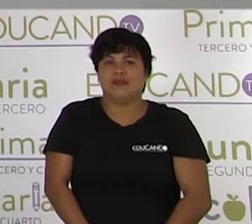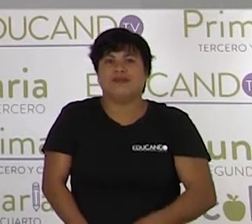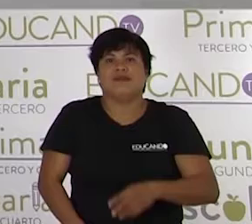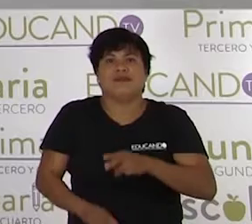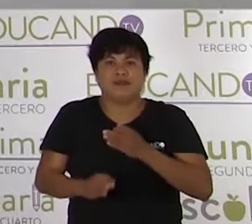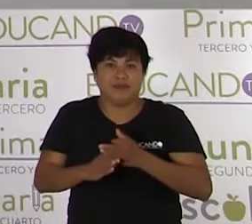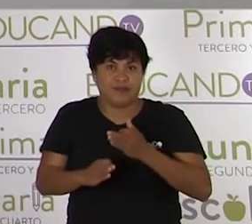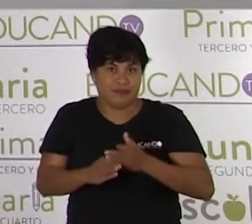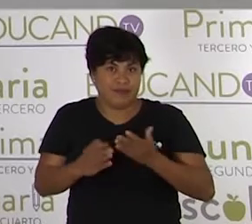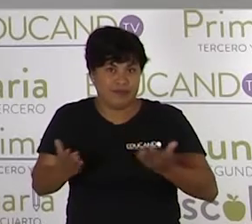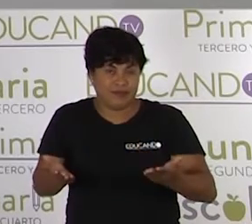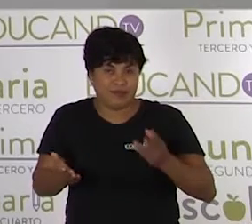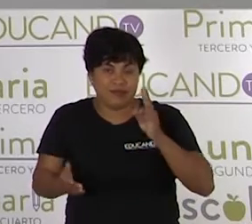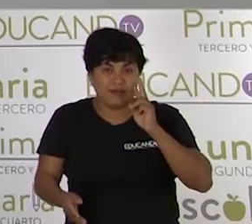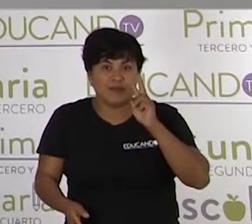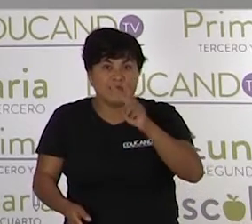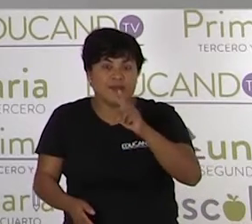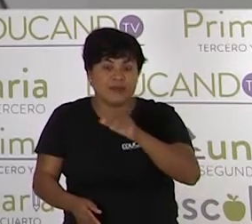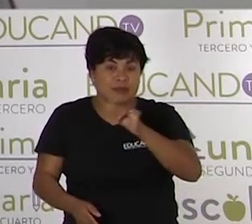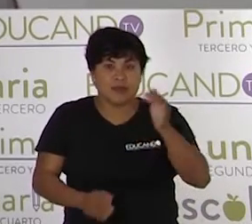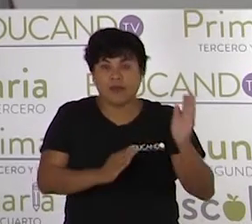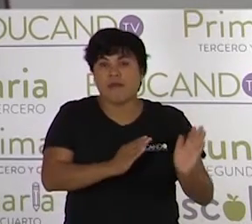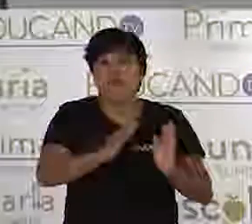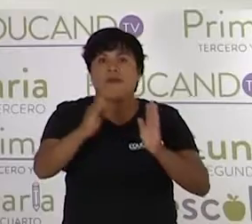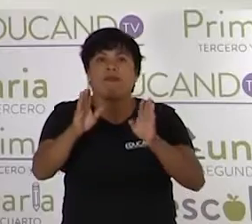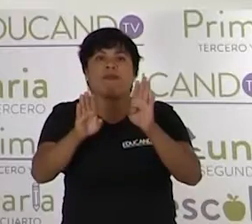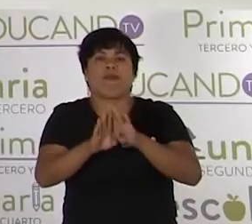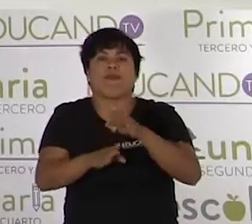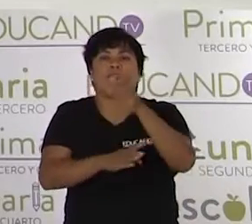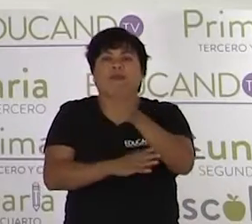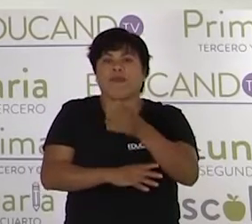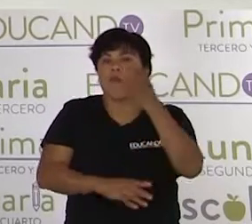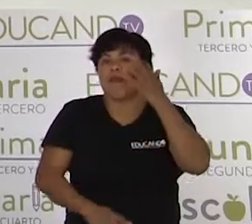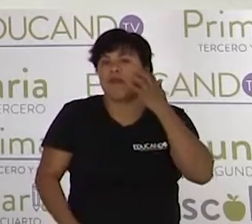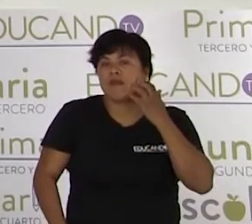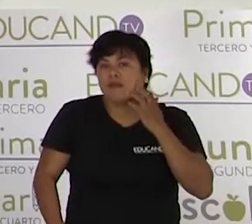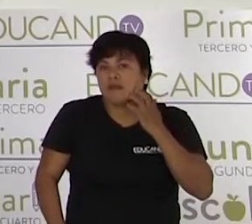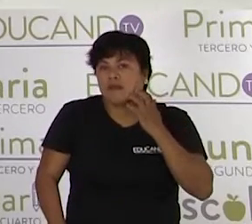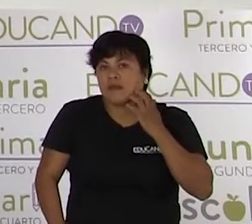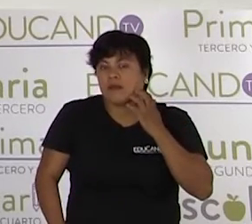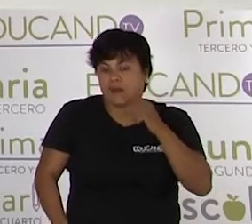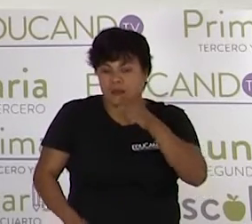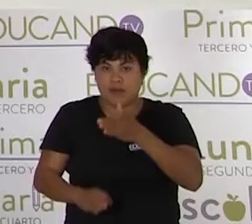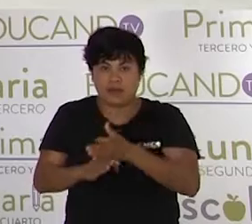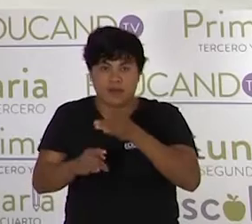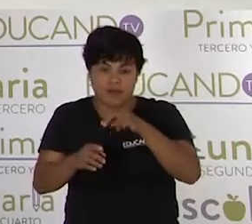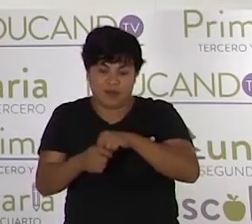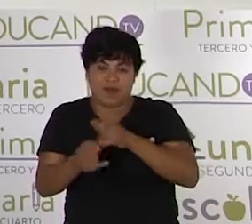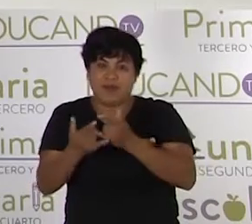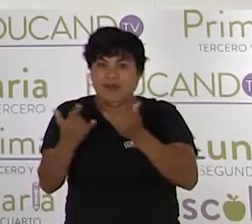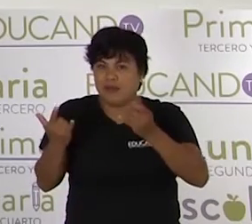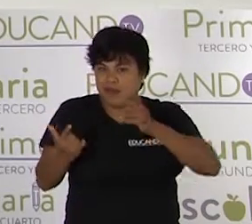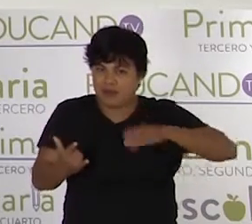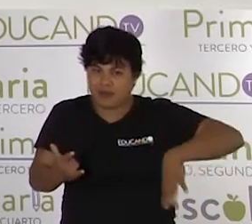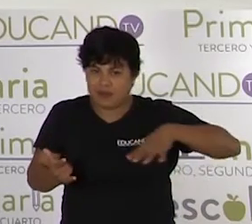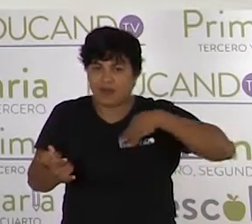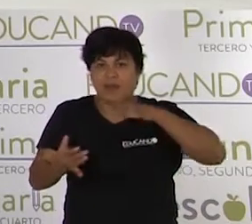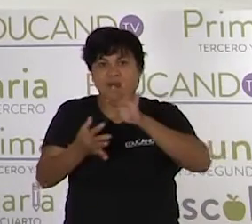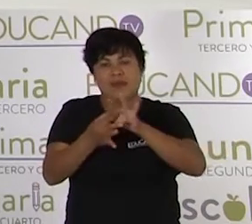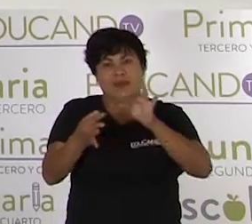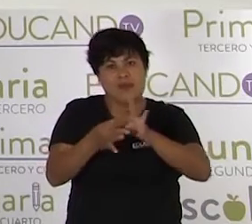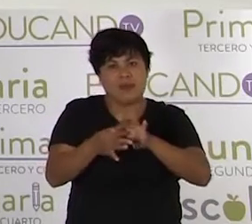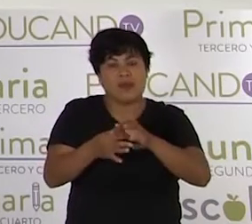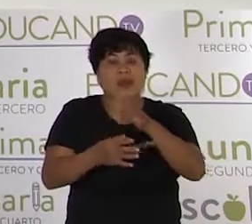Vamos ahora con el león. ¿Cómo es el león en la leyenda que acabamos de contar?